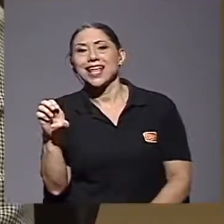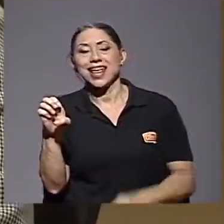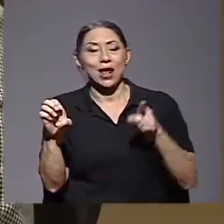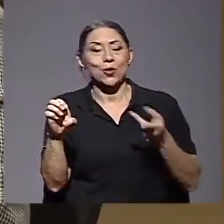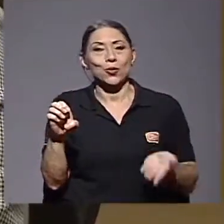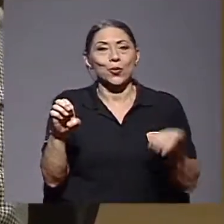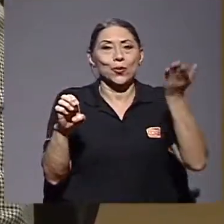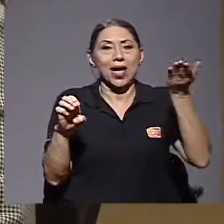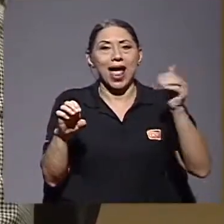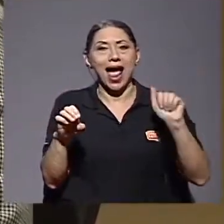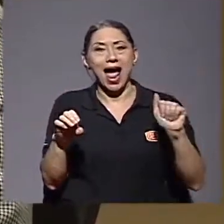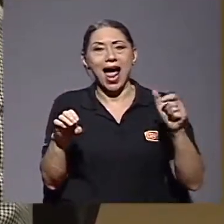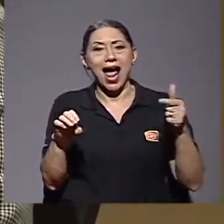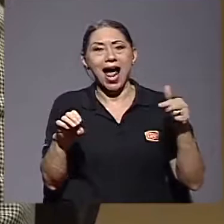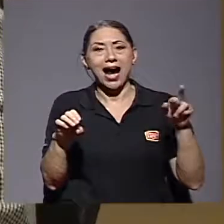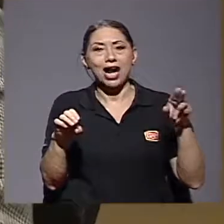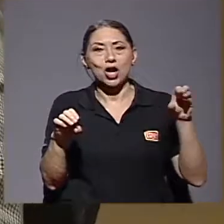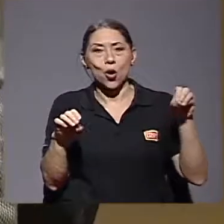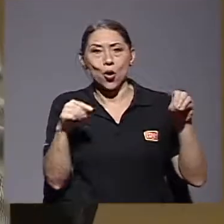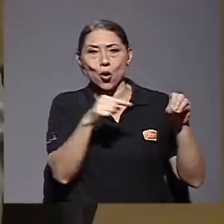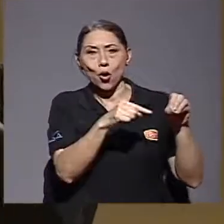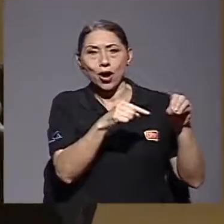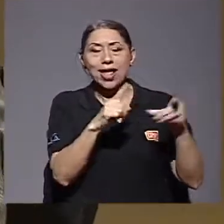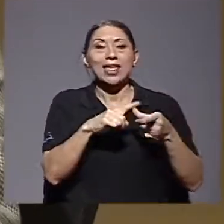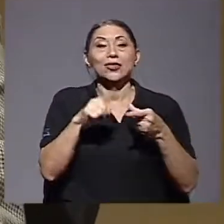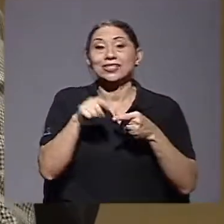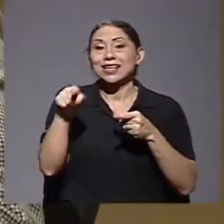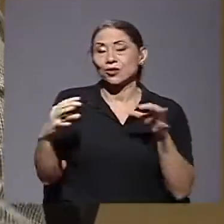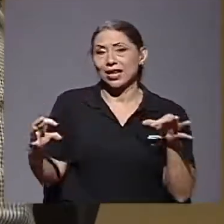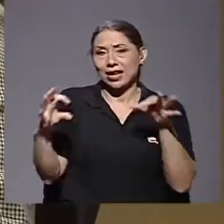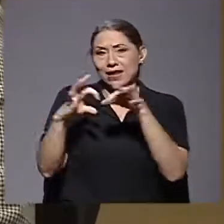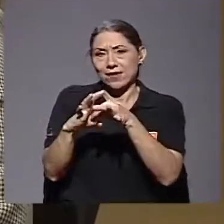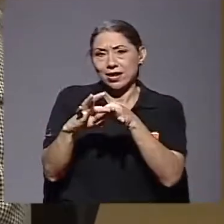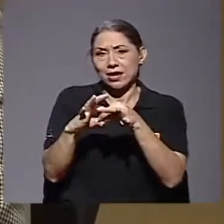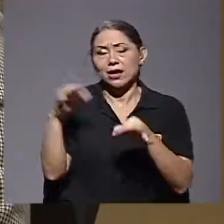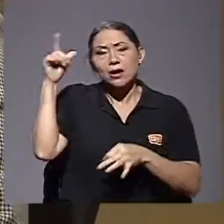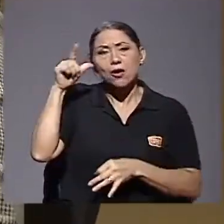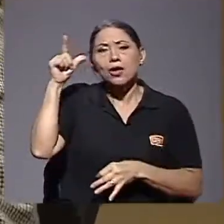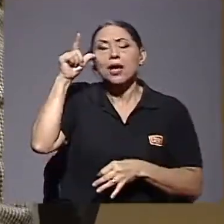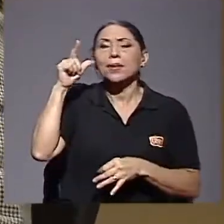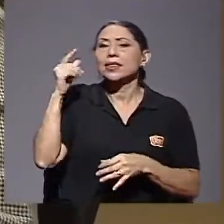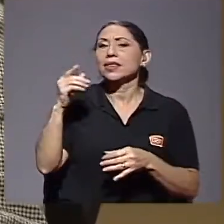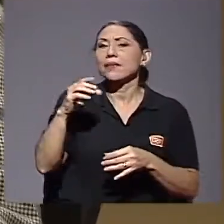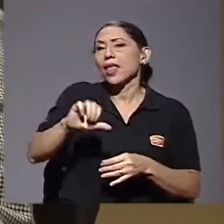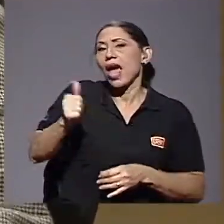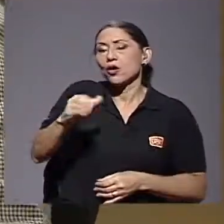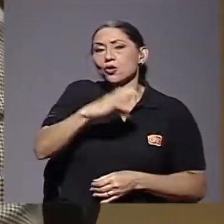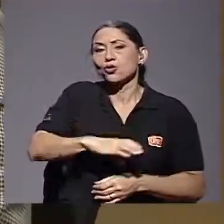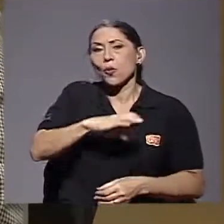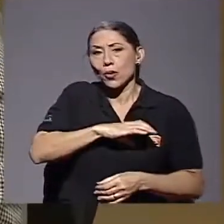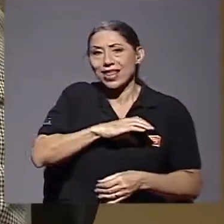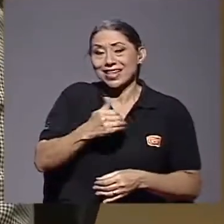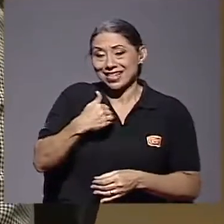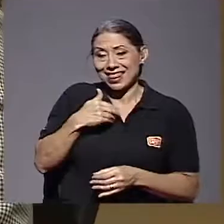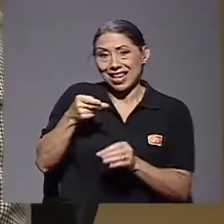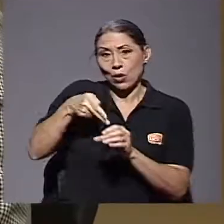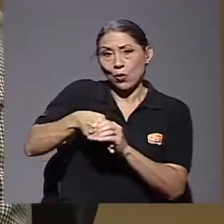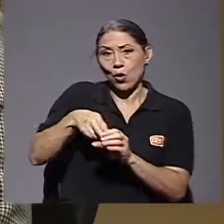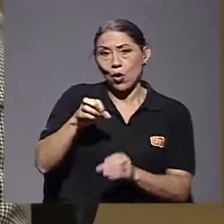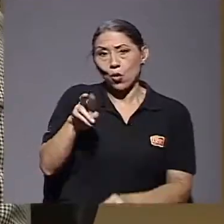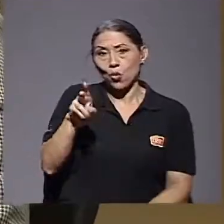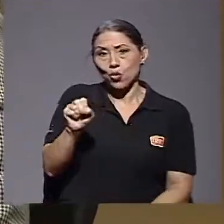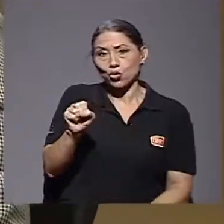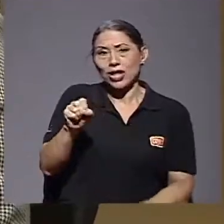contenido de azufre. Eso tiene que ver, obviamente, hay otros componentes que tienen los crudos dependiendo de cuál es su fuente